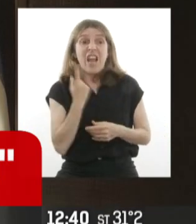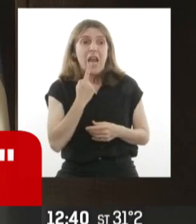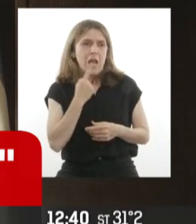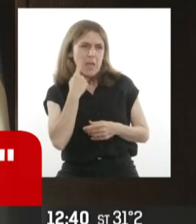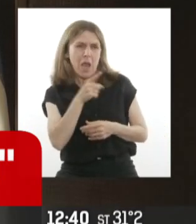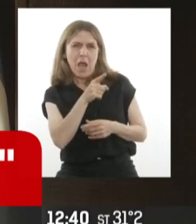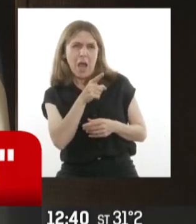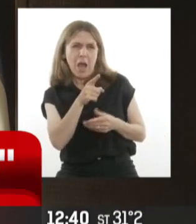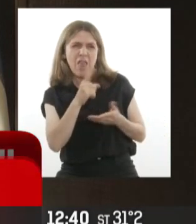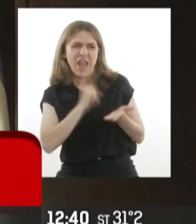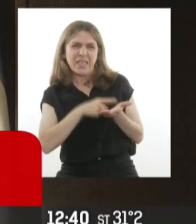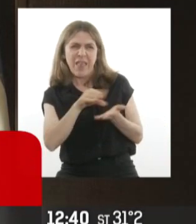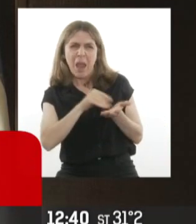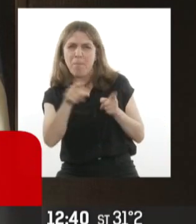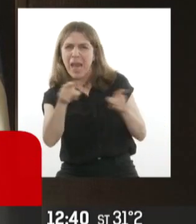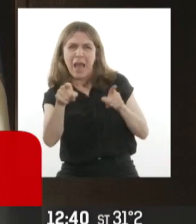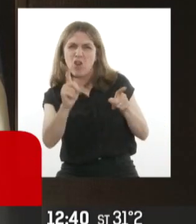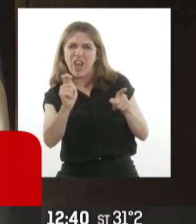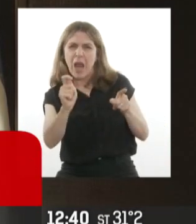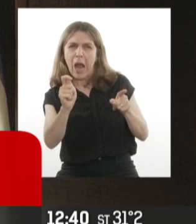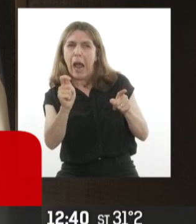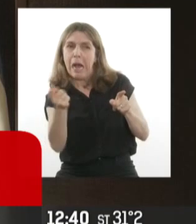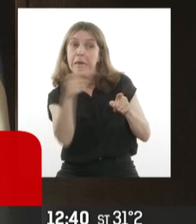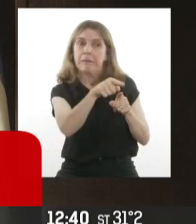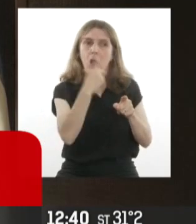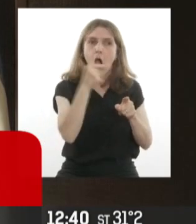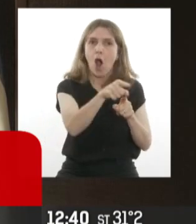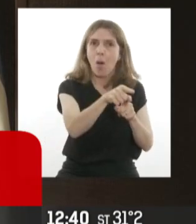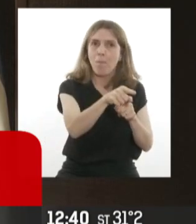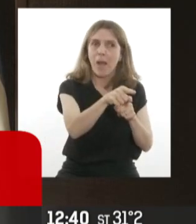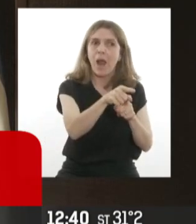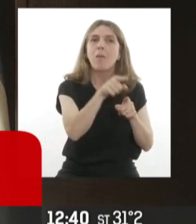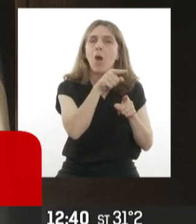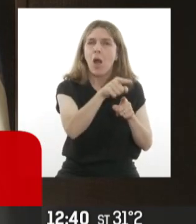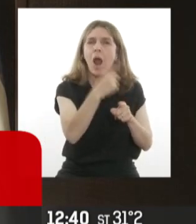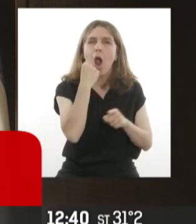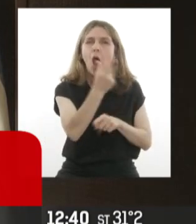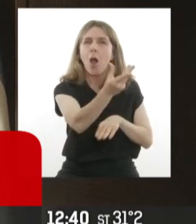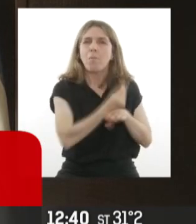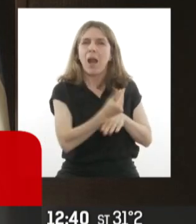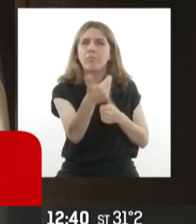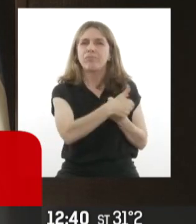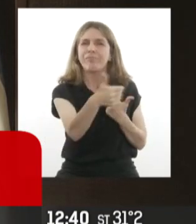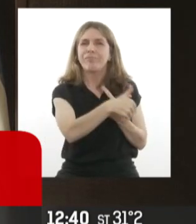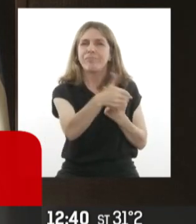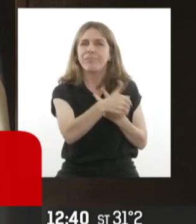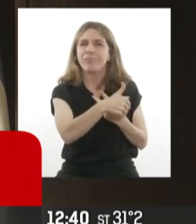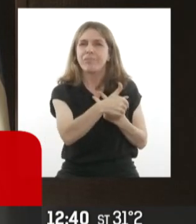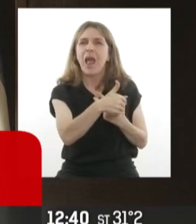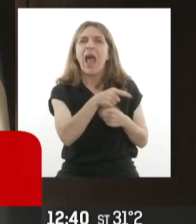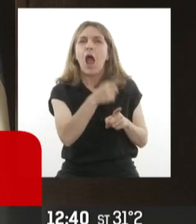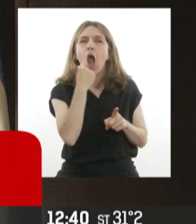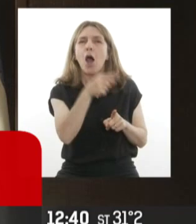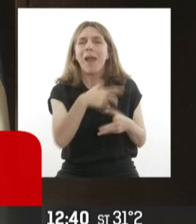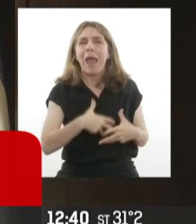muchos prefieren elegir un empleado hombre, que sabe que no va a tener el trastorno, entre comillas, trastorno del